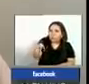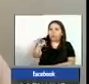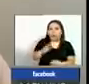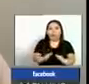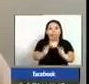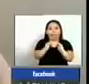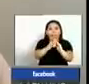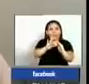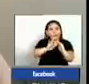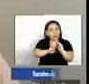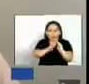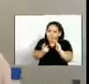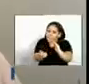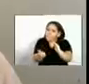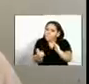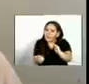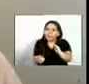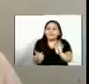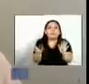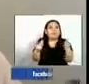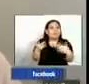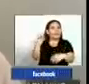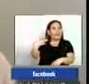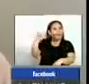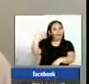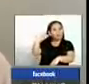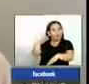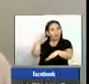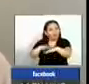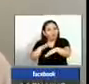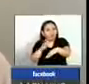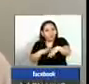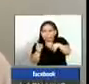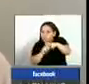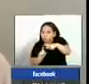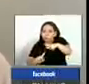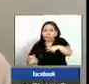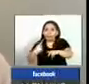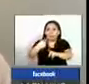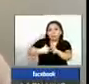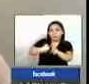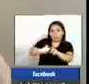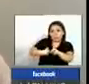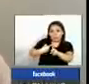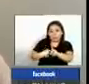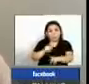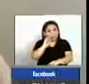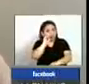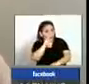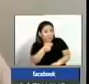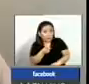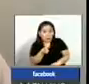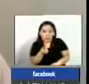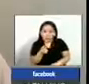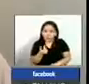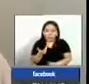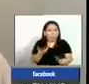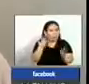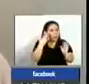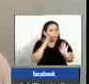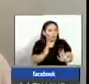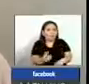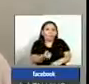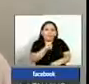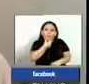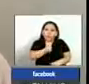vivienda. Lo habían reportado como desaparecido el sábado pasado y las autoridades no han informado